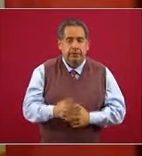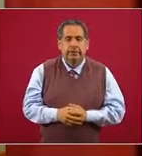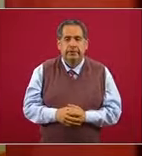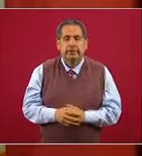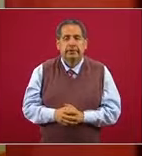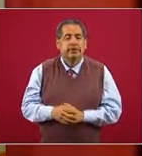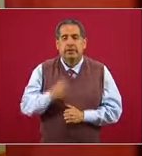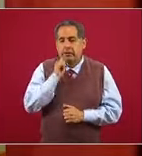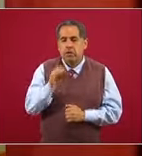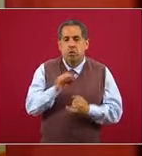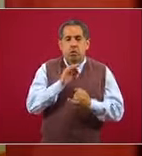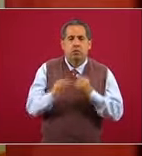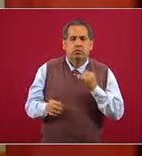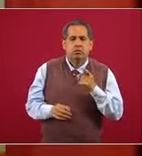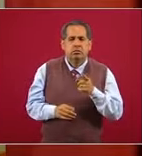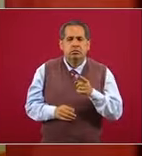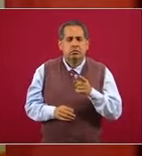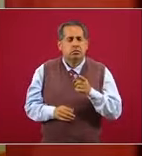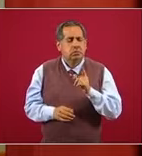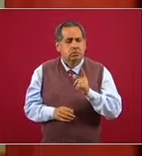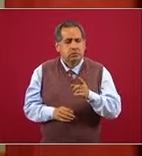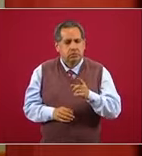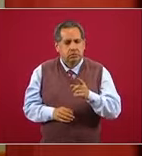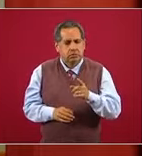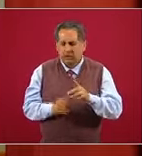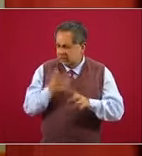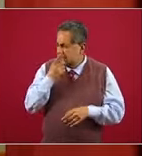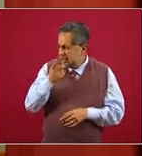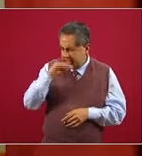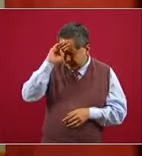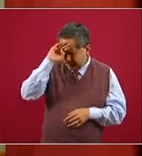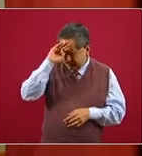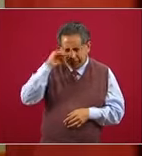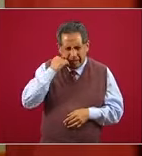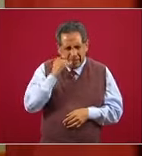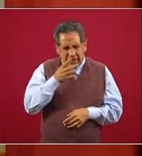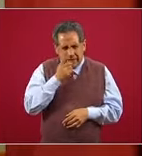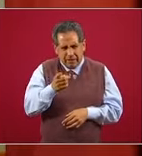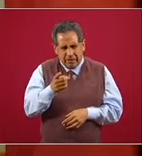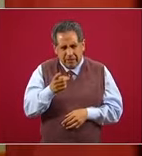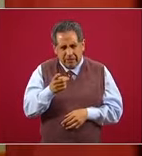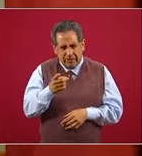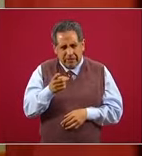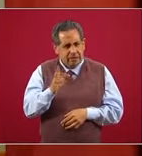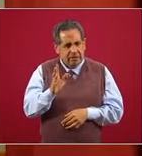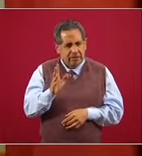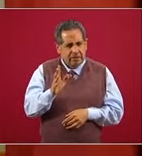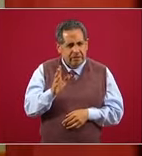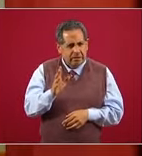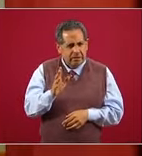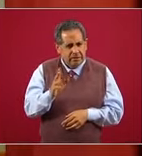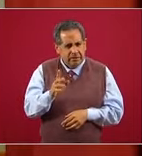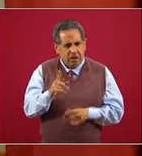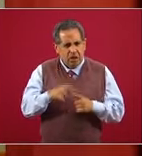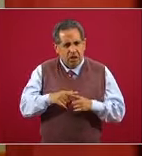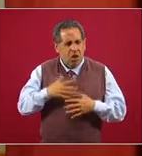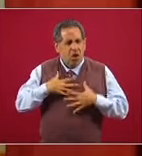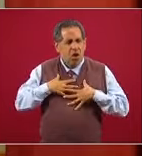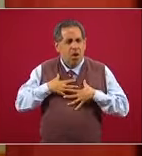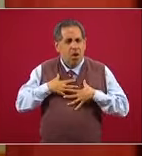Y finalmente, dije la fiebre persistente, sí, y el